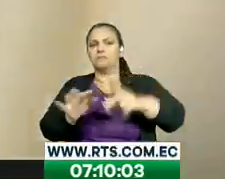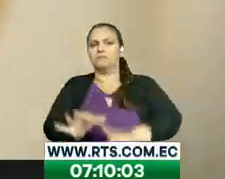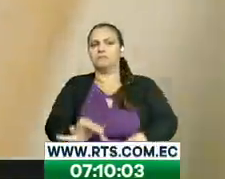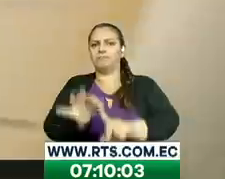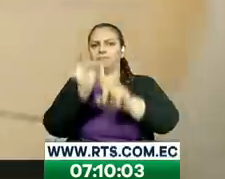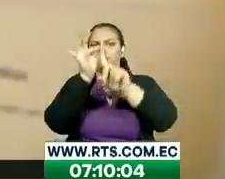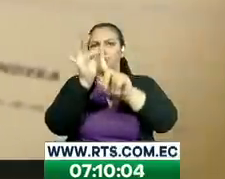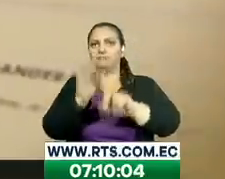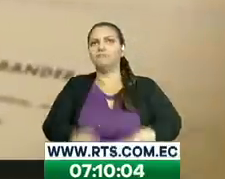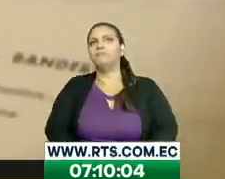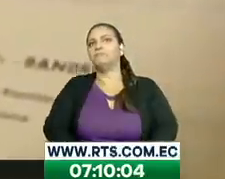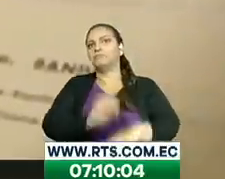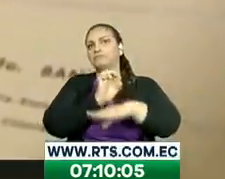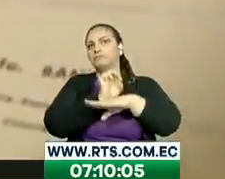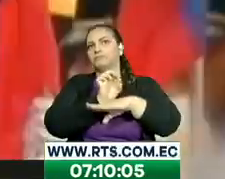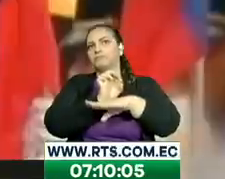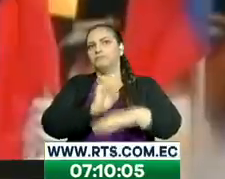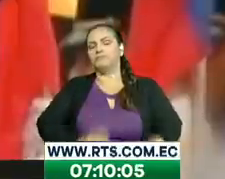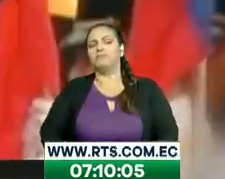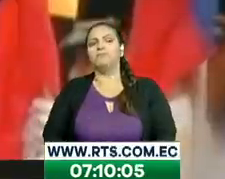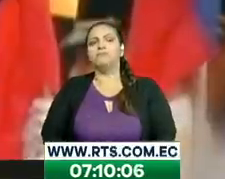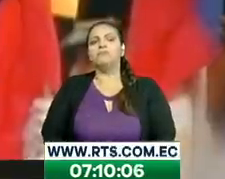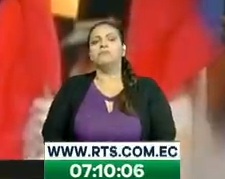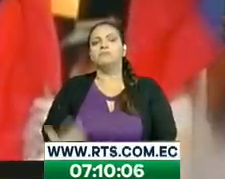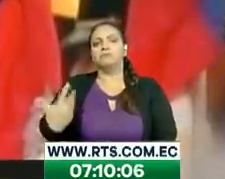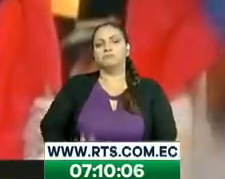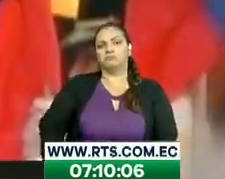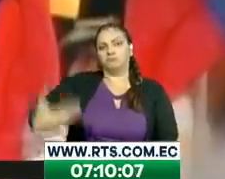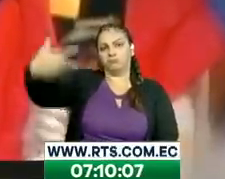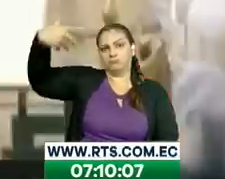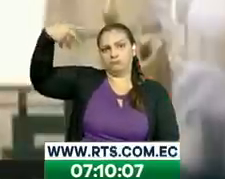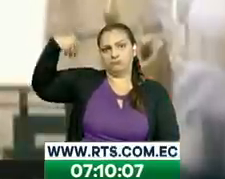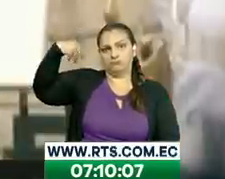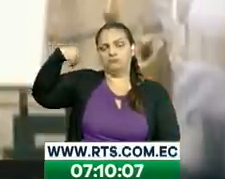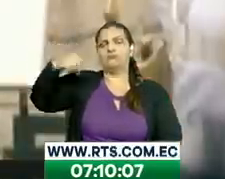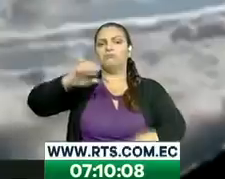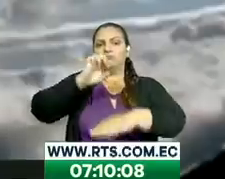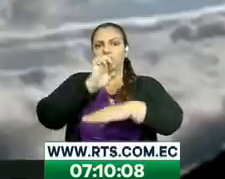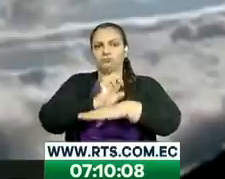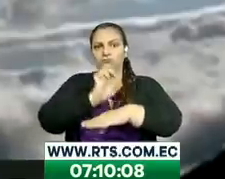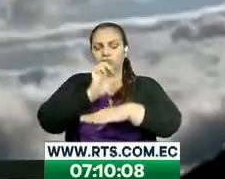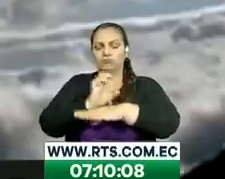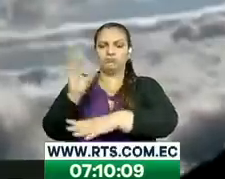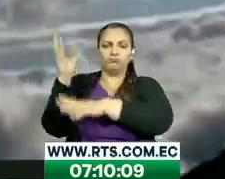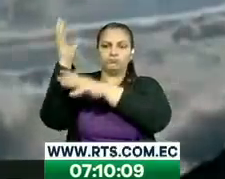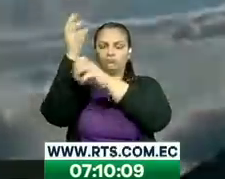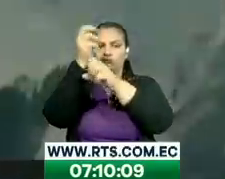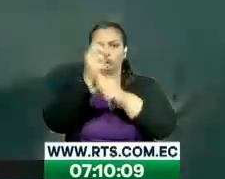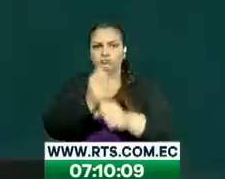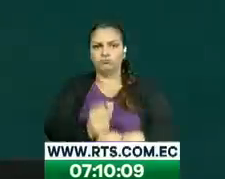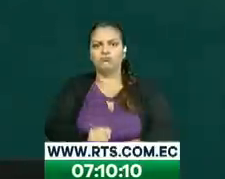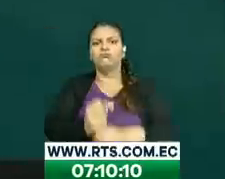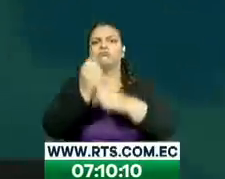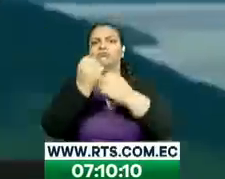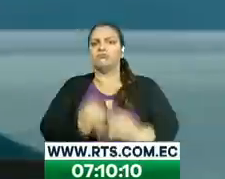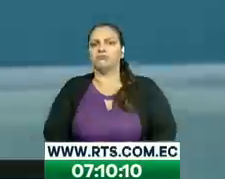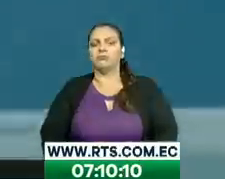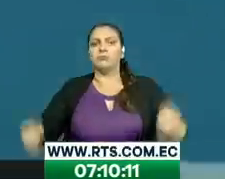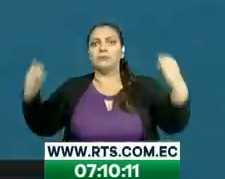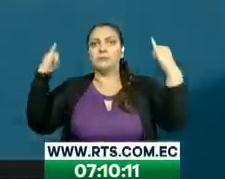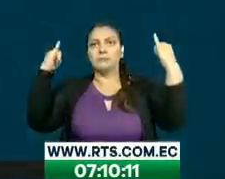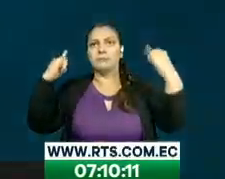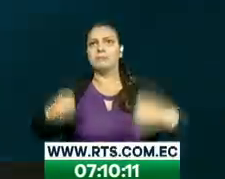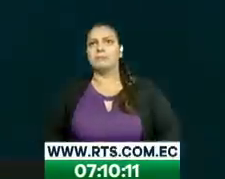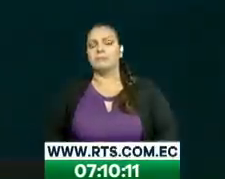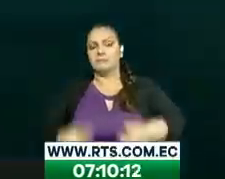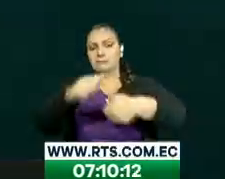y fundación como república ecuador presentados múltiples cambios en el diseño de significación de sus juegos